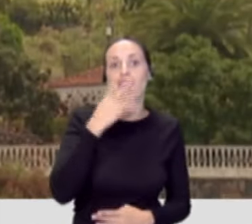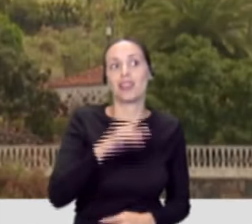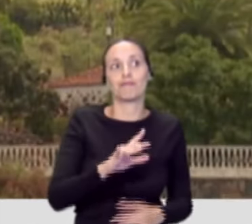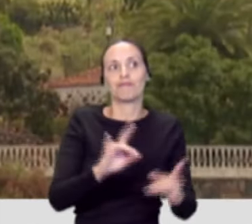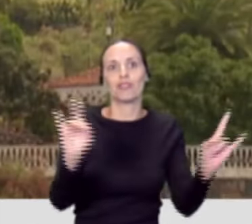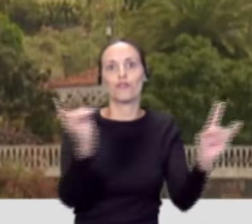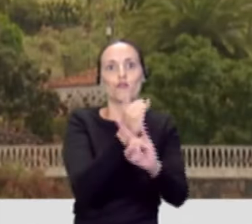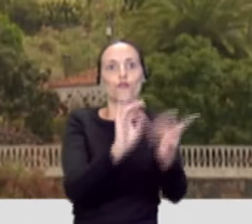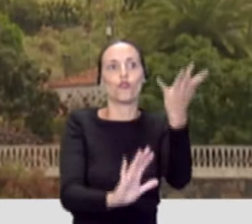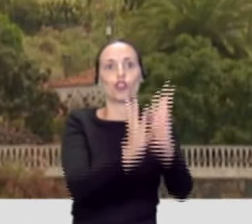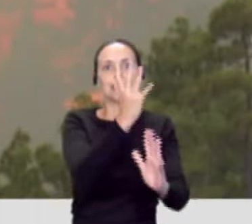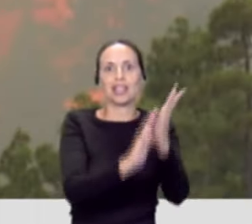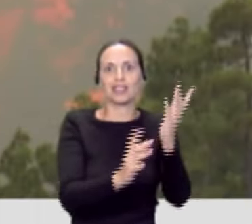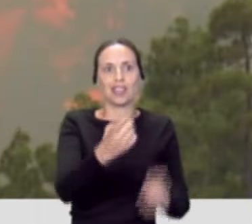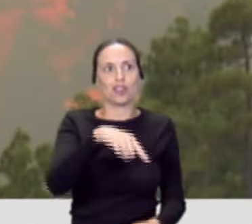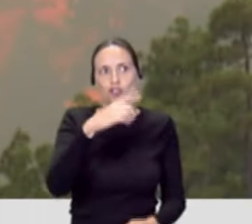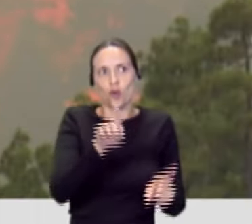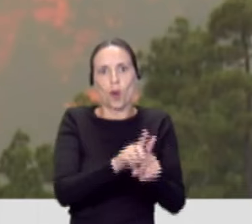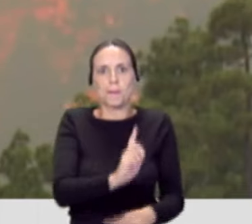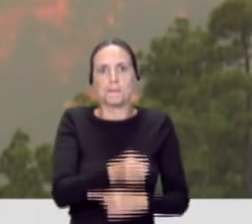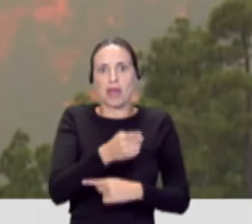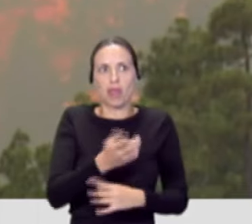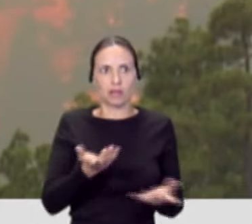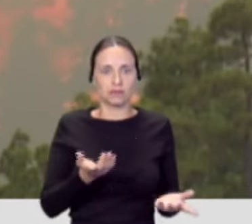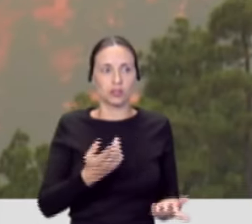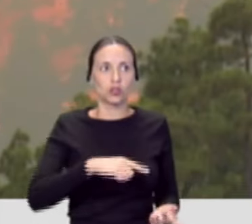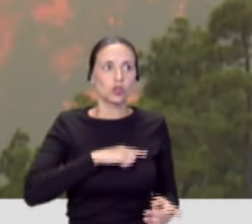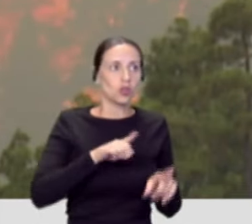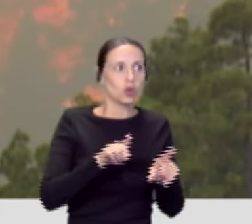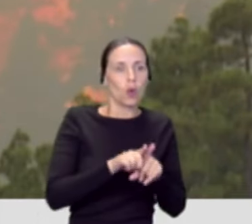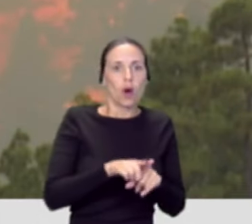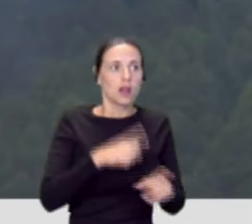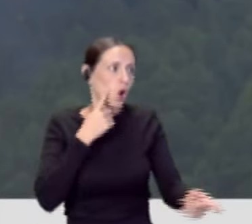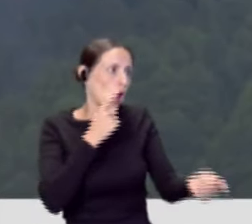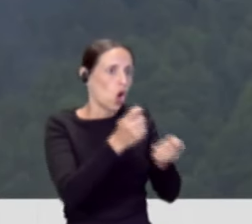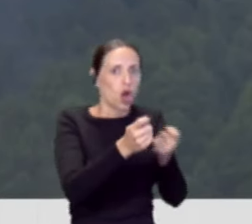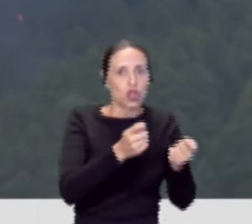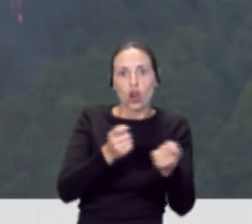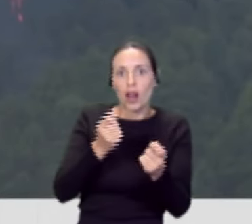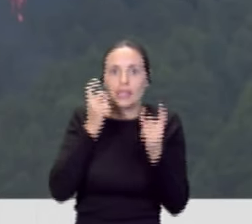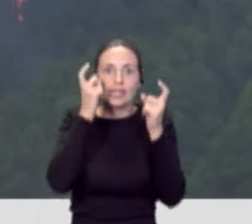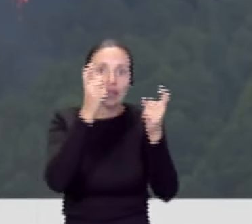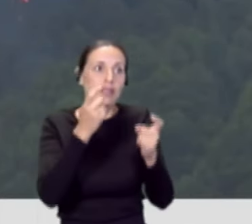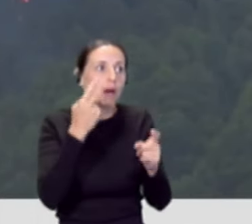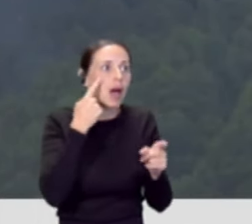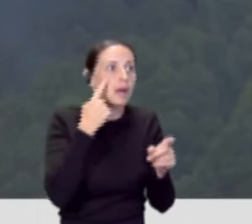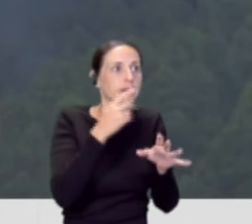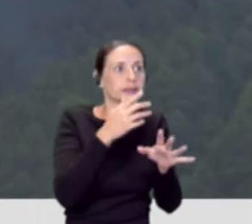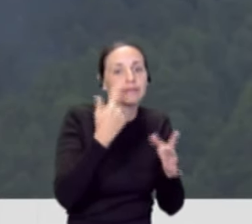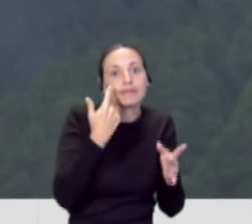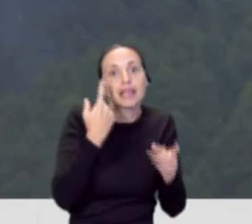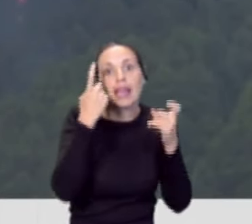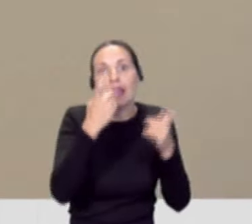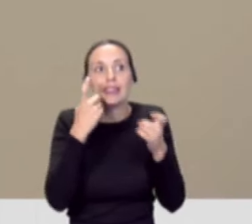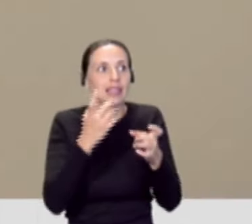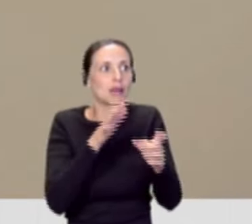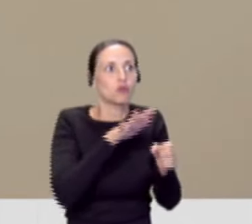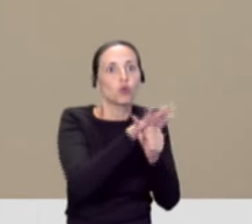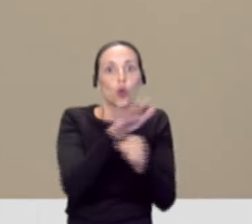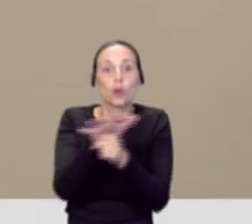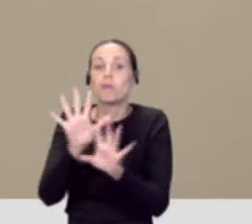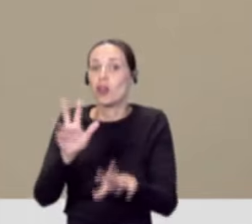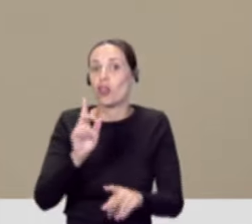que tenemos, nosotros vamos detrás un poco como sepultureros, por decirlo así, pues intentando paliar. Es verdad que no tenemos dinero para prevención,